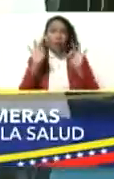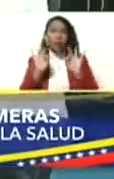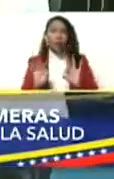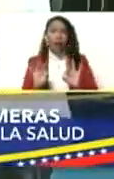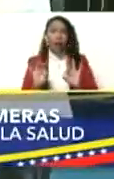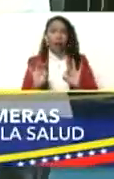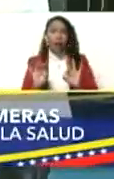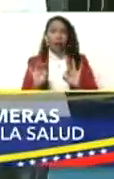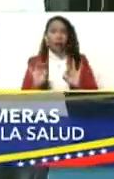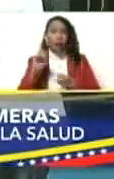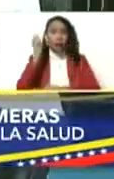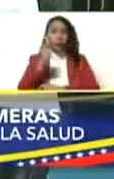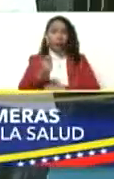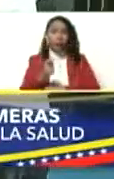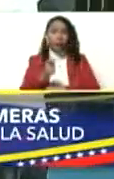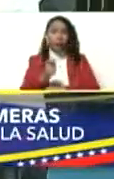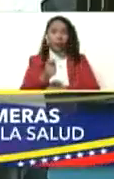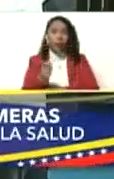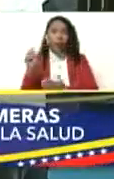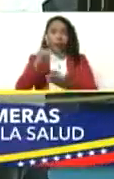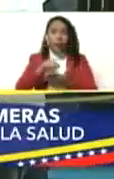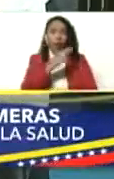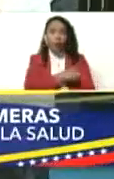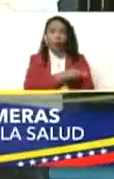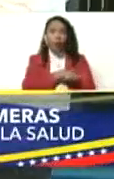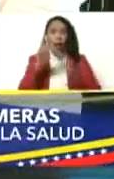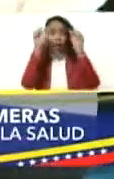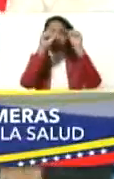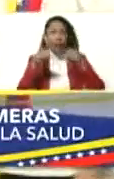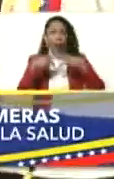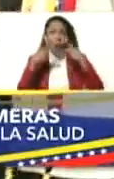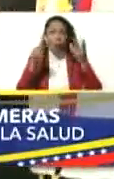cohortes, formados en los centros hospitalarios del Sistema Público